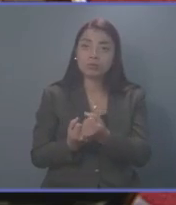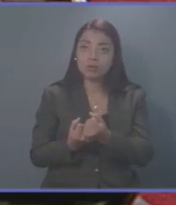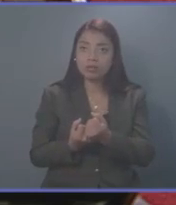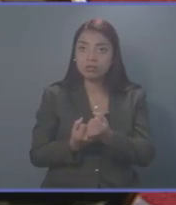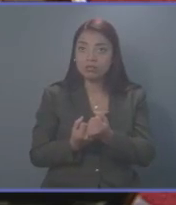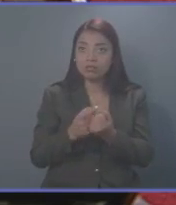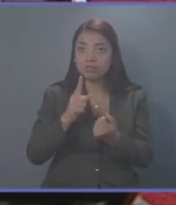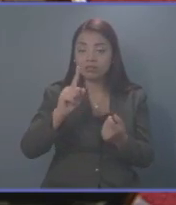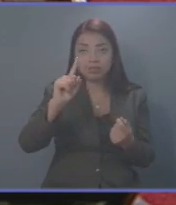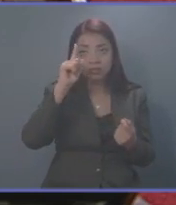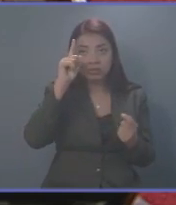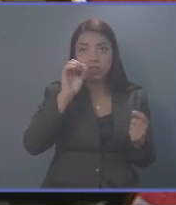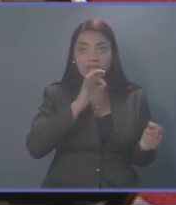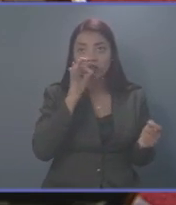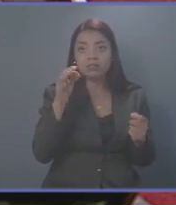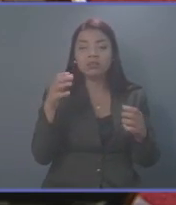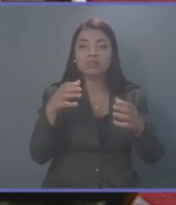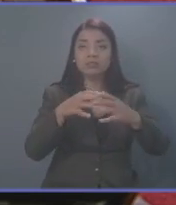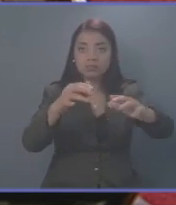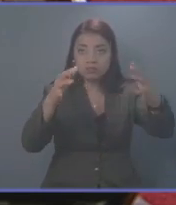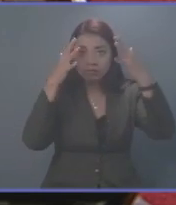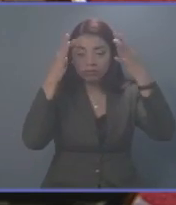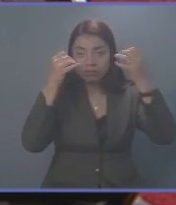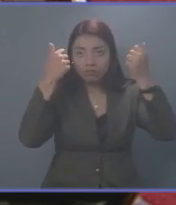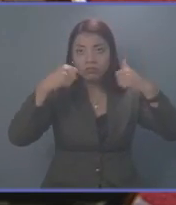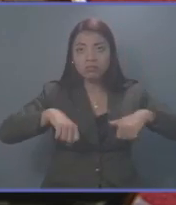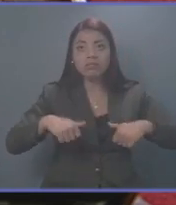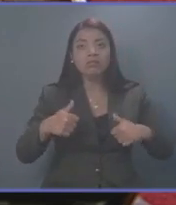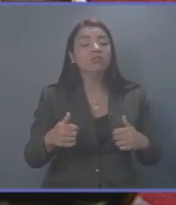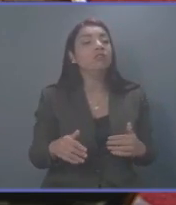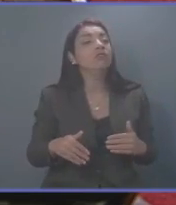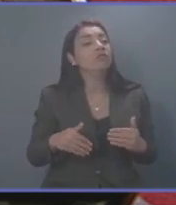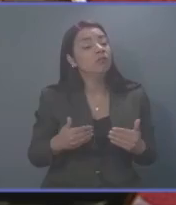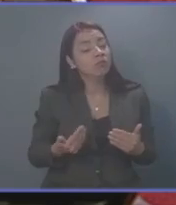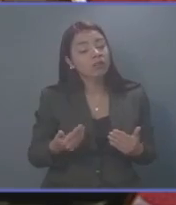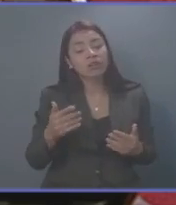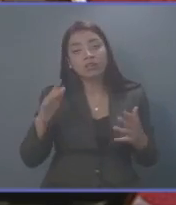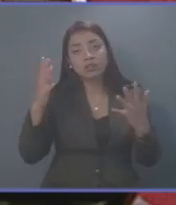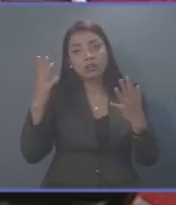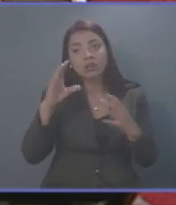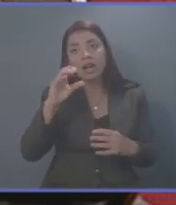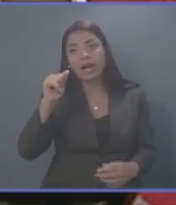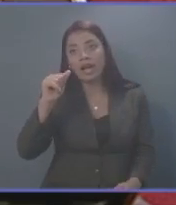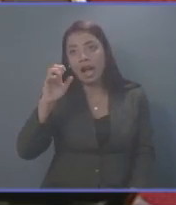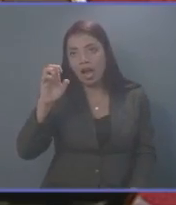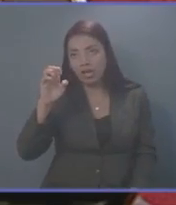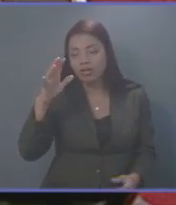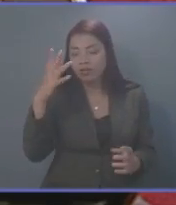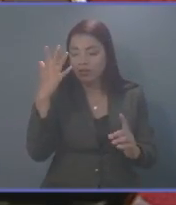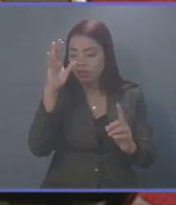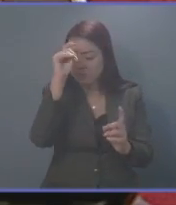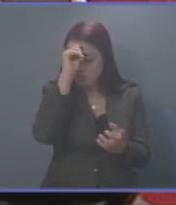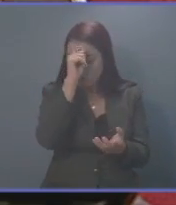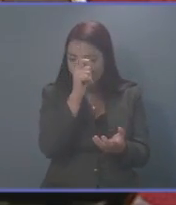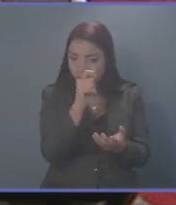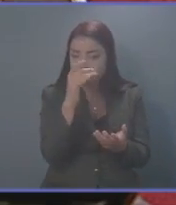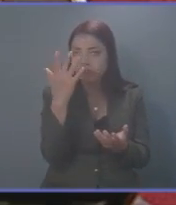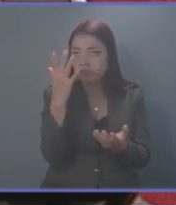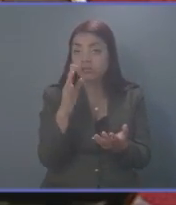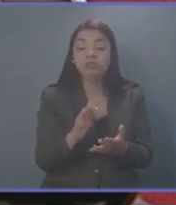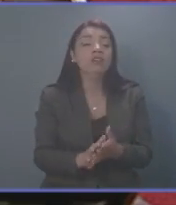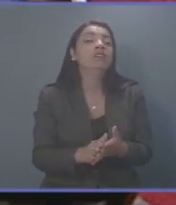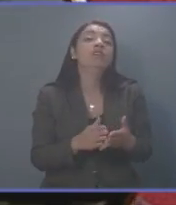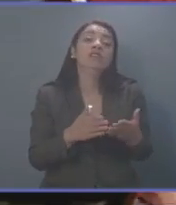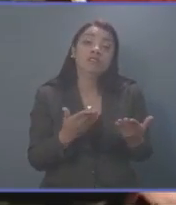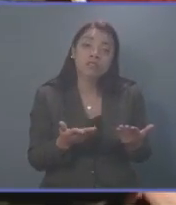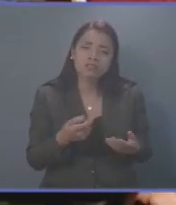la iniciativa de este dictamen favorable para darle una distinción al Colegio de Altos Estudios Estratégicos y